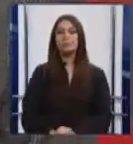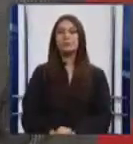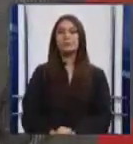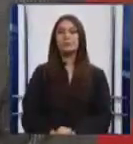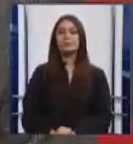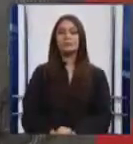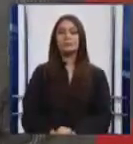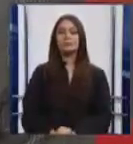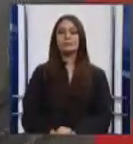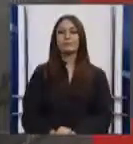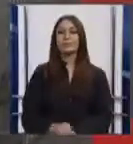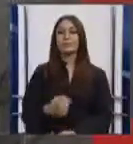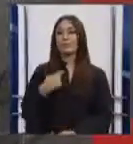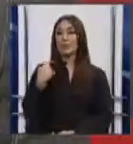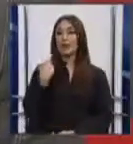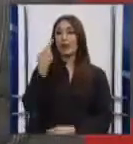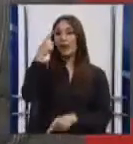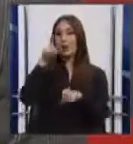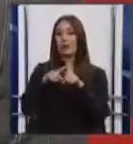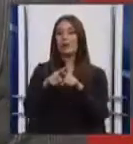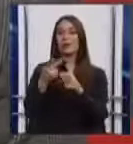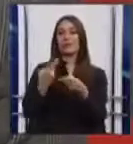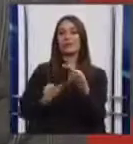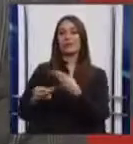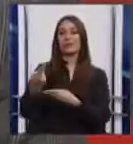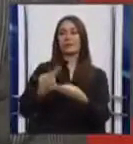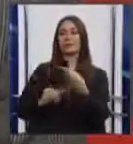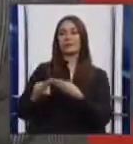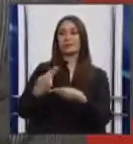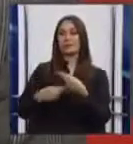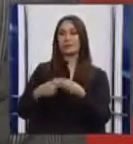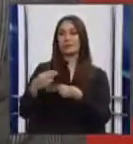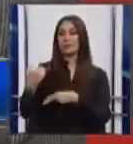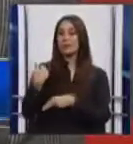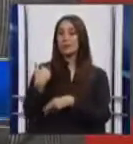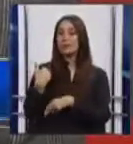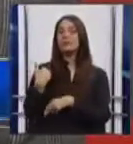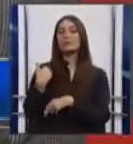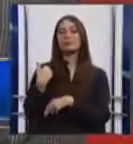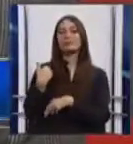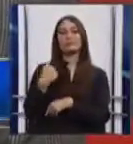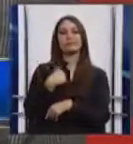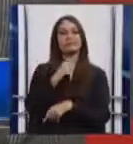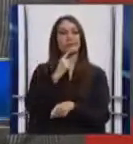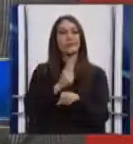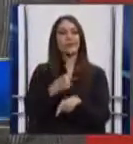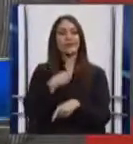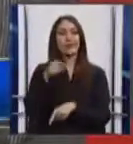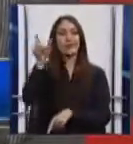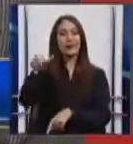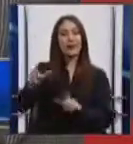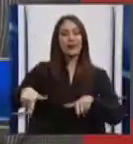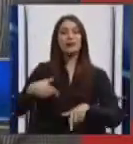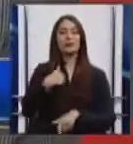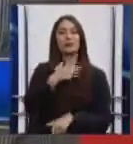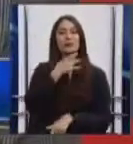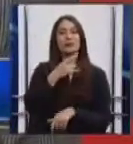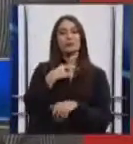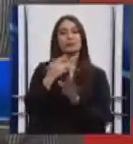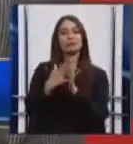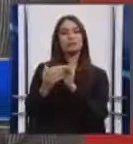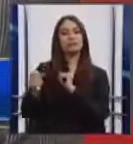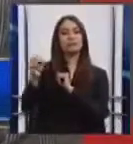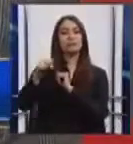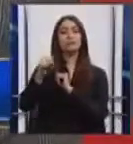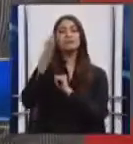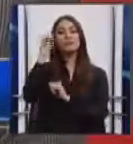Hay que tener acuerdos comerciales. Por eso nosotros estamos a favor de la candidatura del licenciado Lenín Moreno,